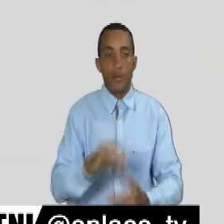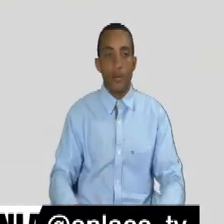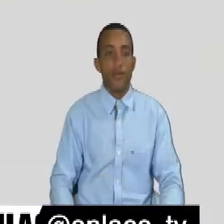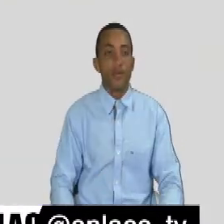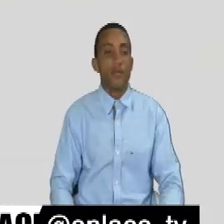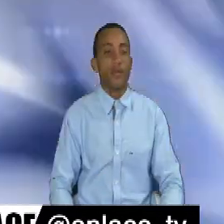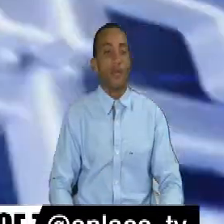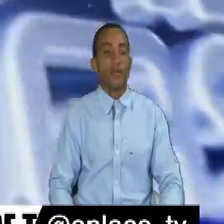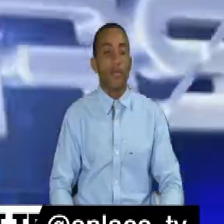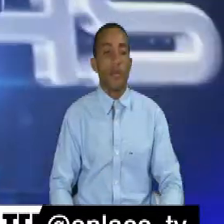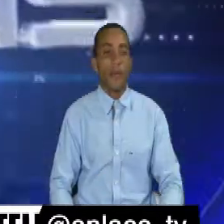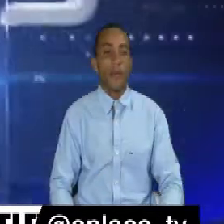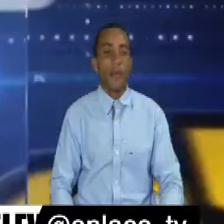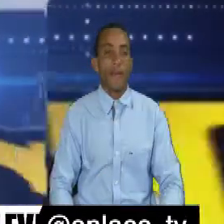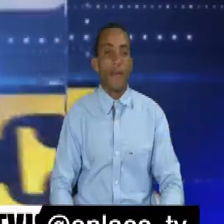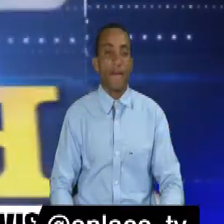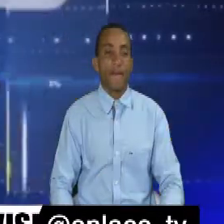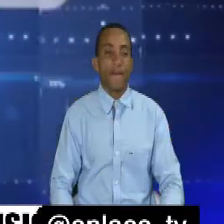Impala Terminals.